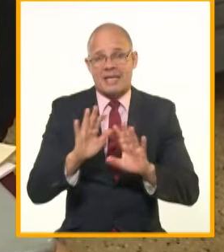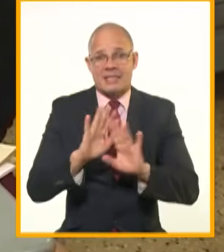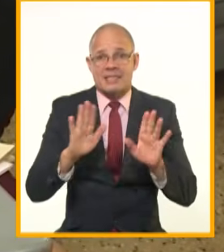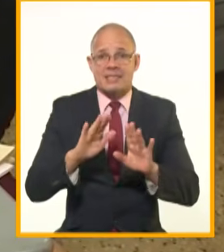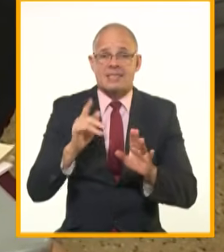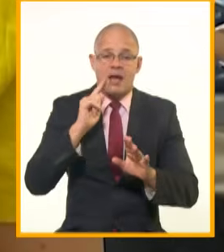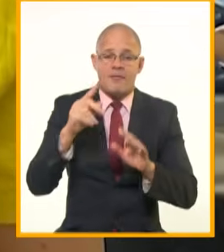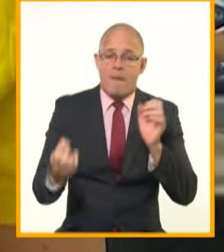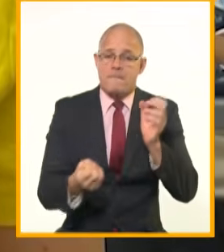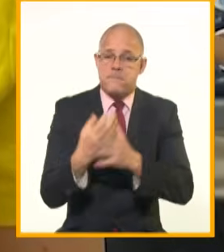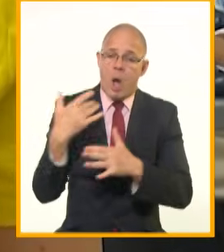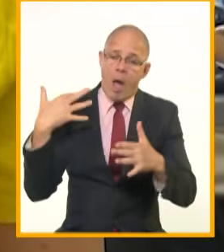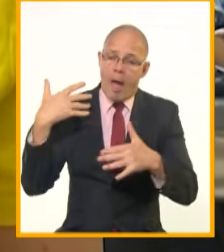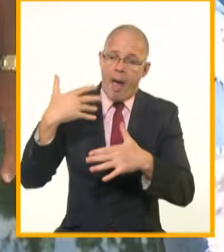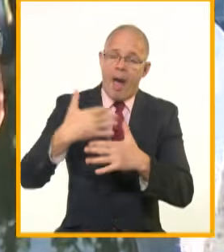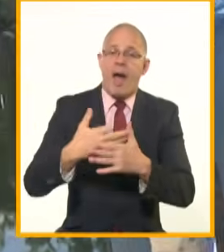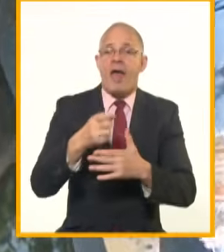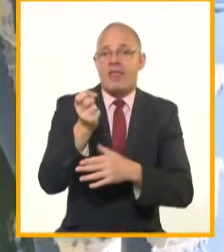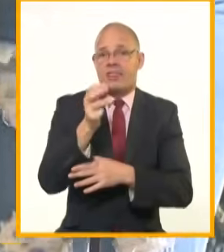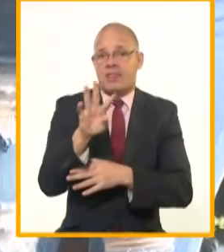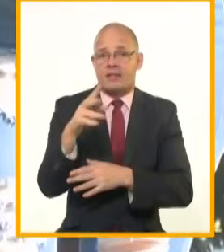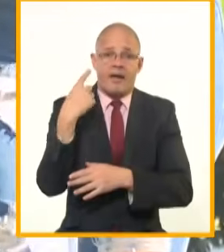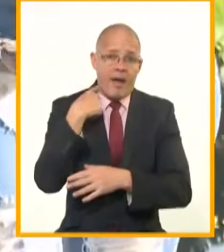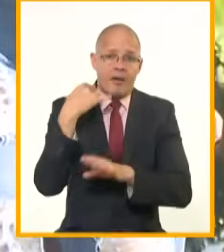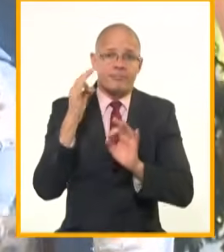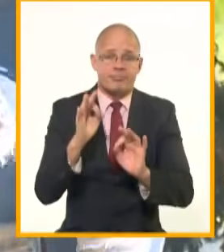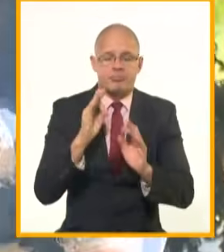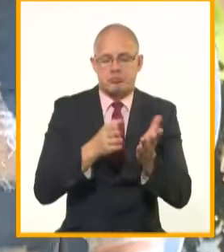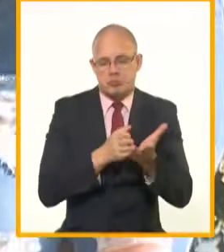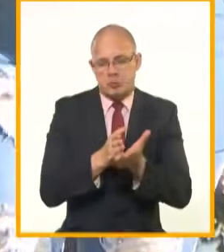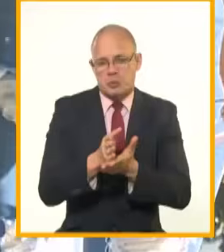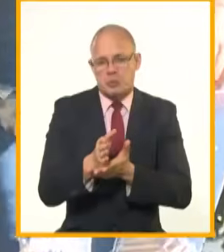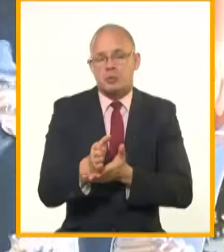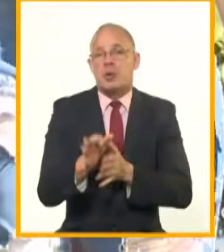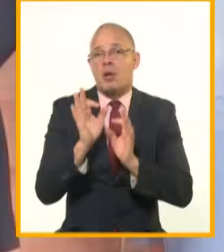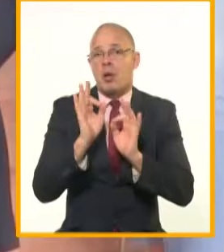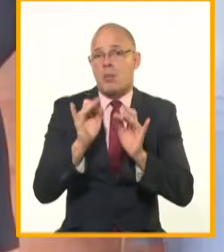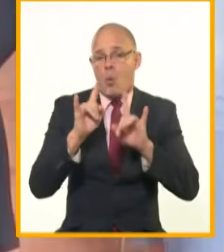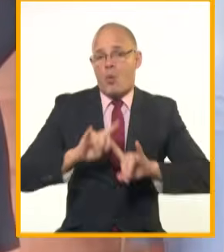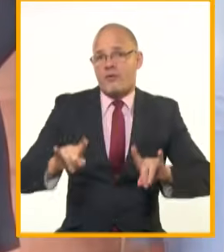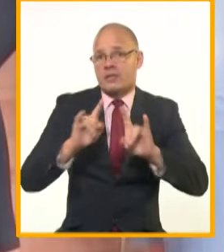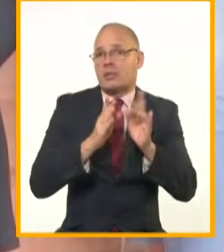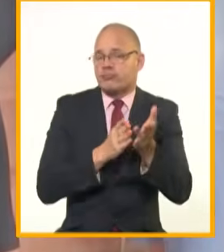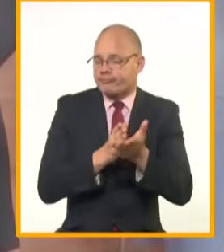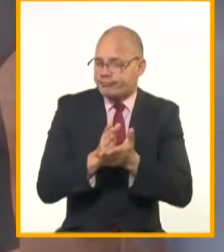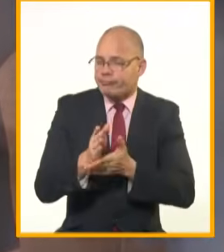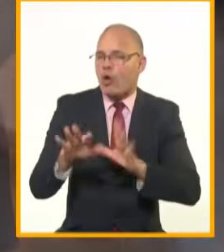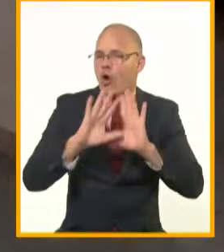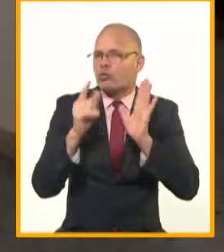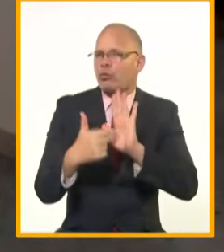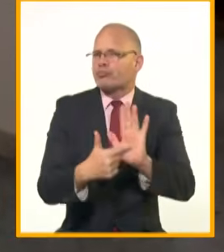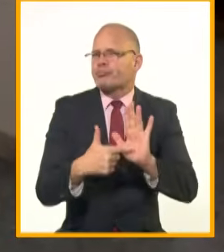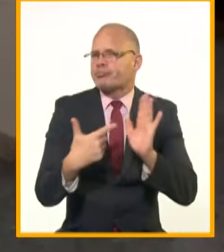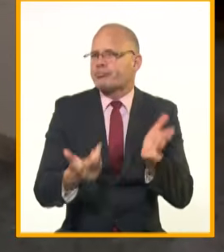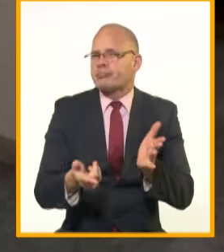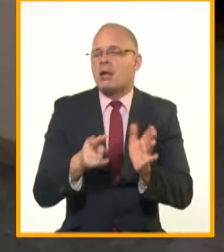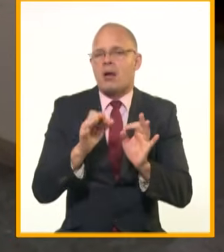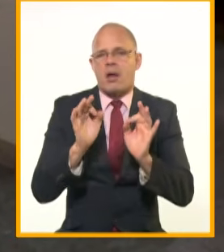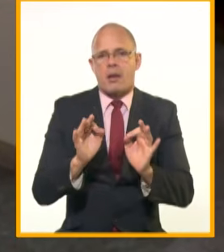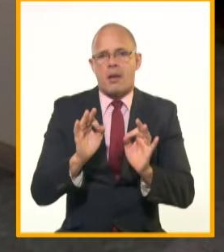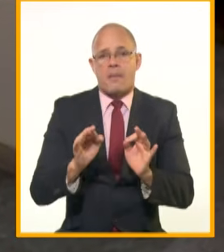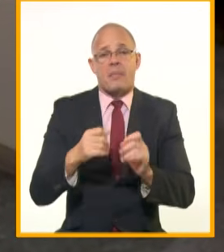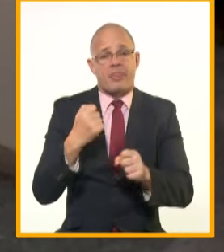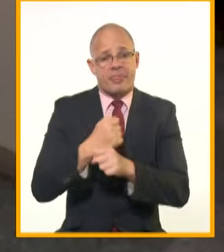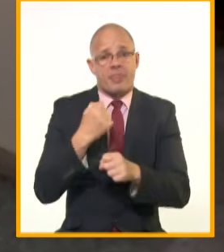su fundación, la Universidad Julio Díaz González aún es faro y semilla al demostrar que realiza una tarea que no